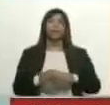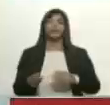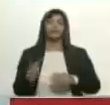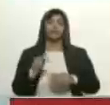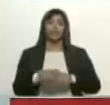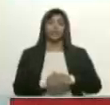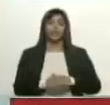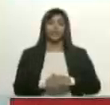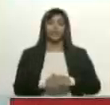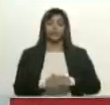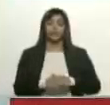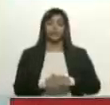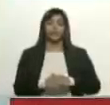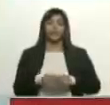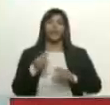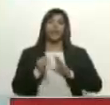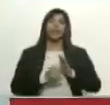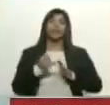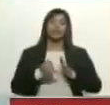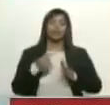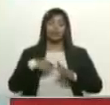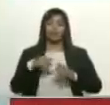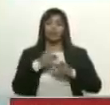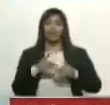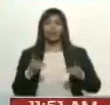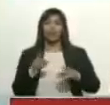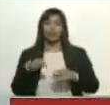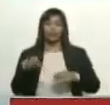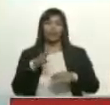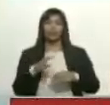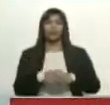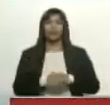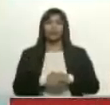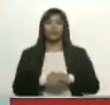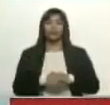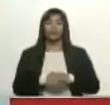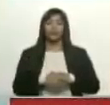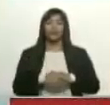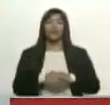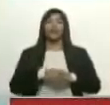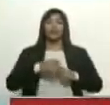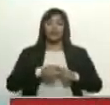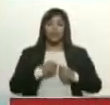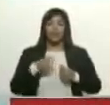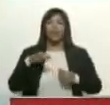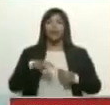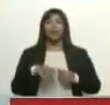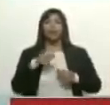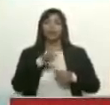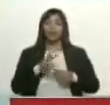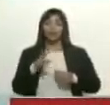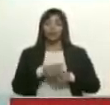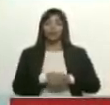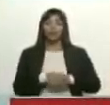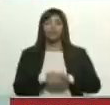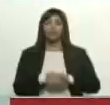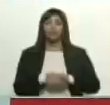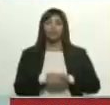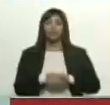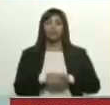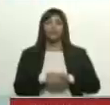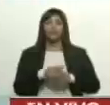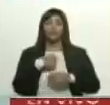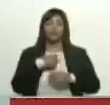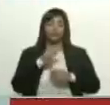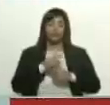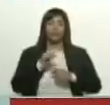obviamente, a las instituciones democráticas venezolanas, para lesionar al Estado venezolano, y obviamente que